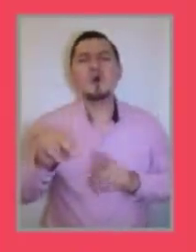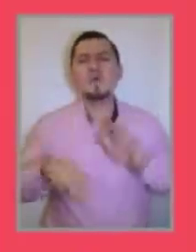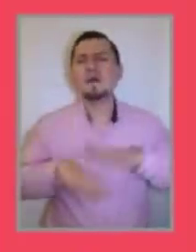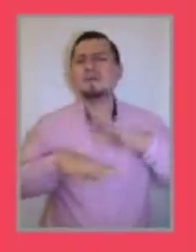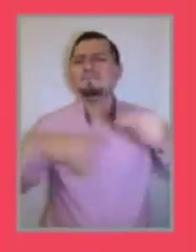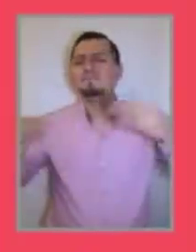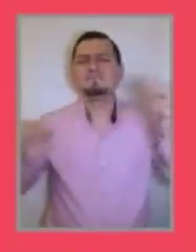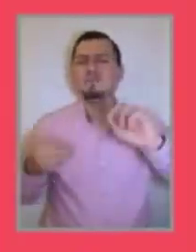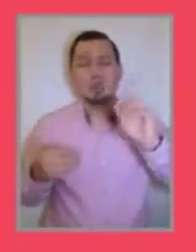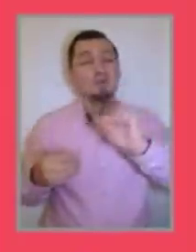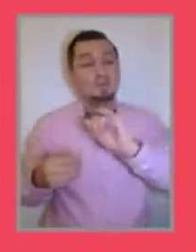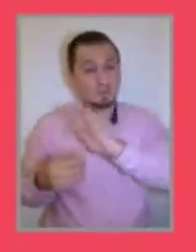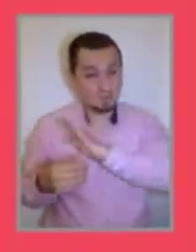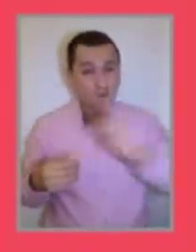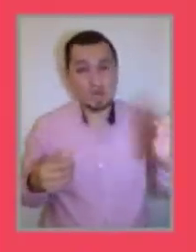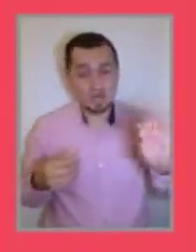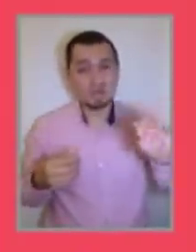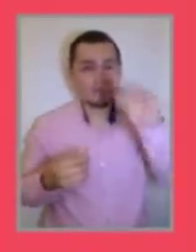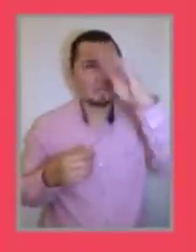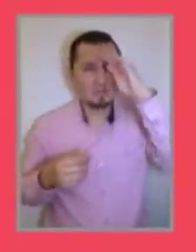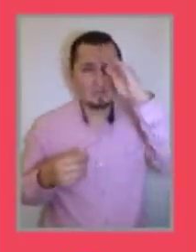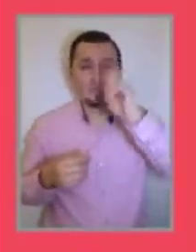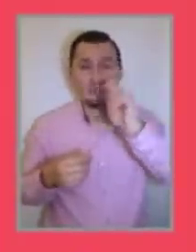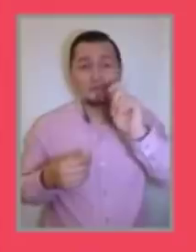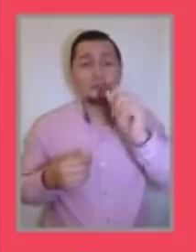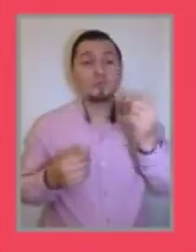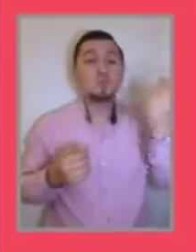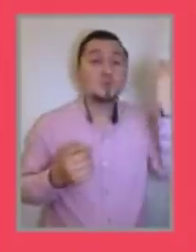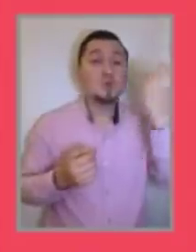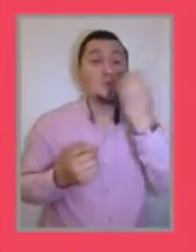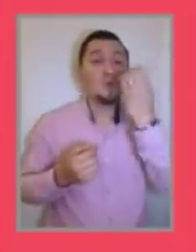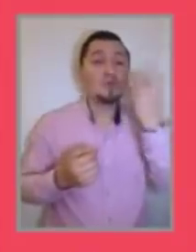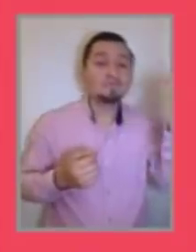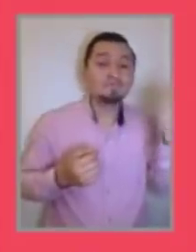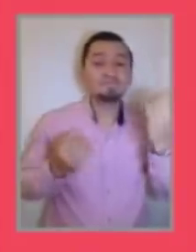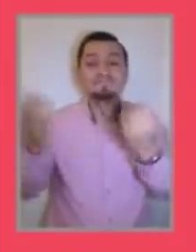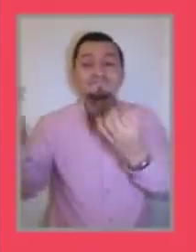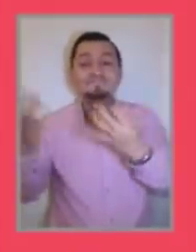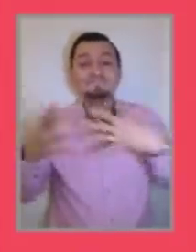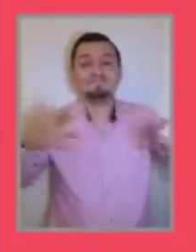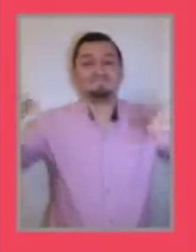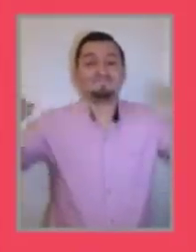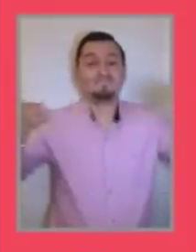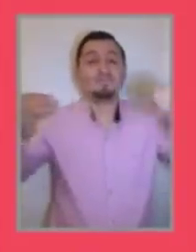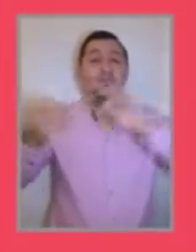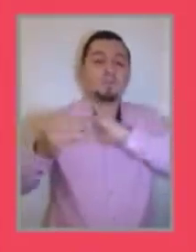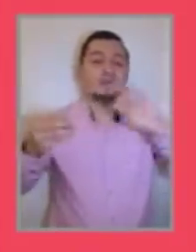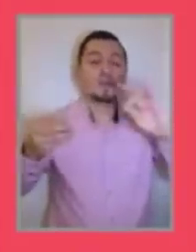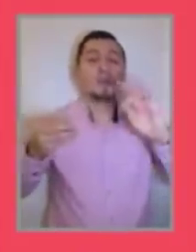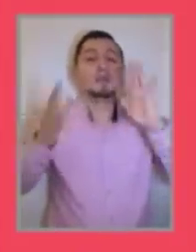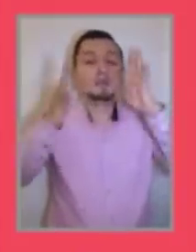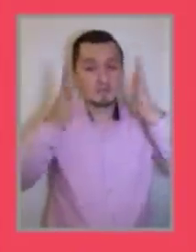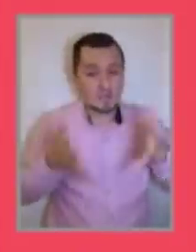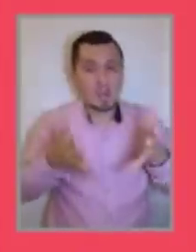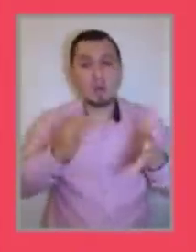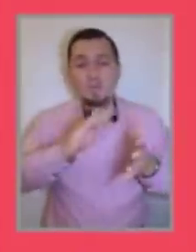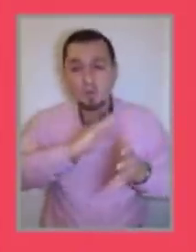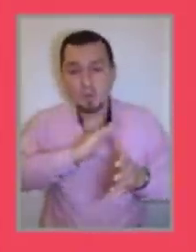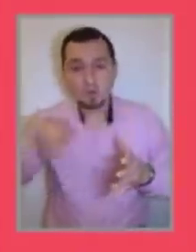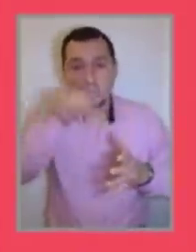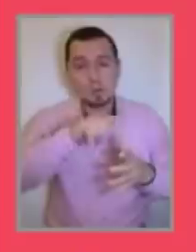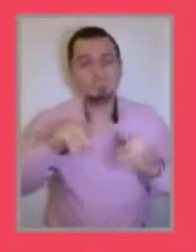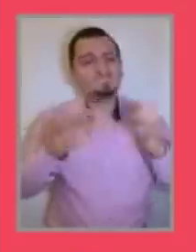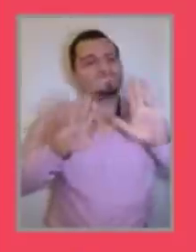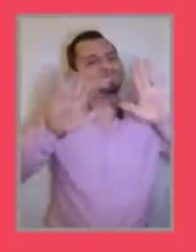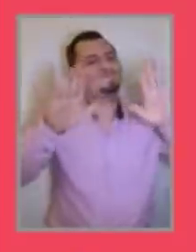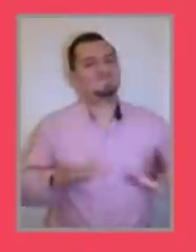incluyen que podamos tener algún brote en algún área o en alguna escuela específica, está, digamos, la